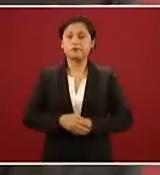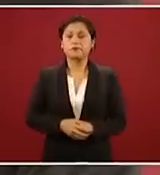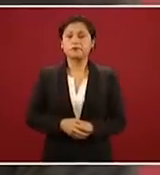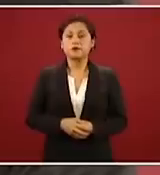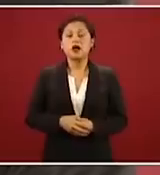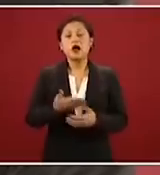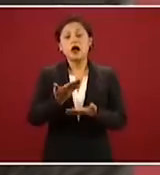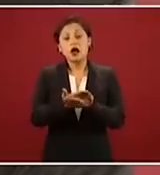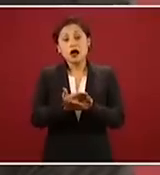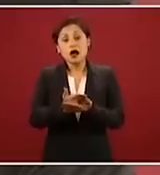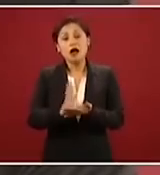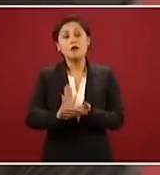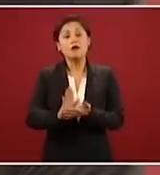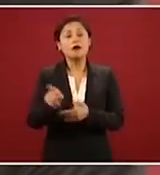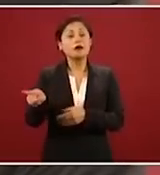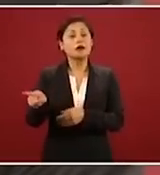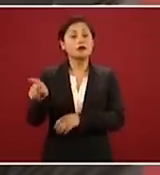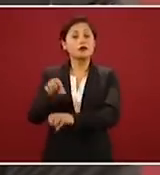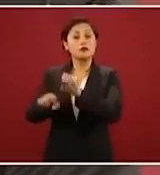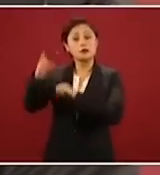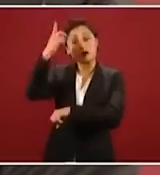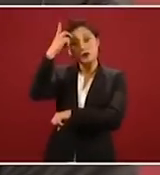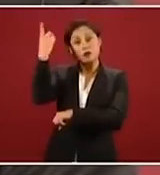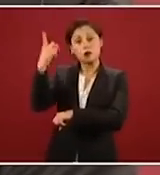se contribuye, se pagan impuestos